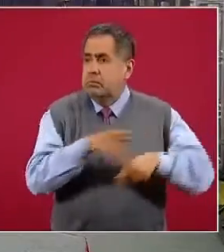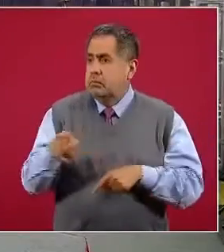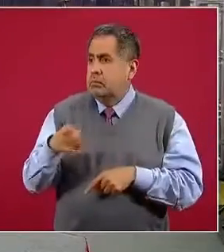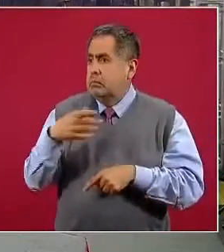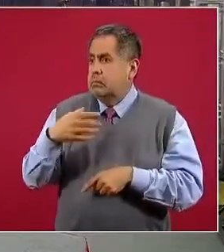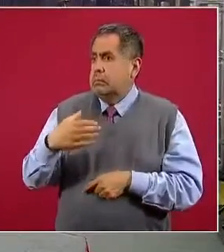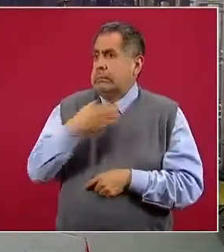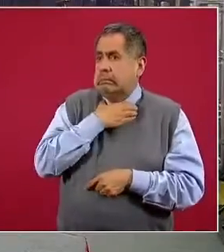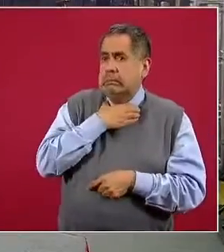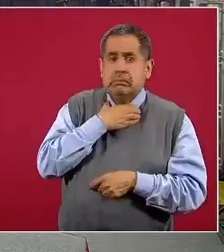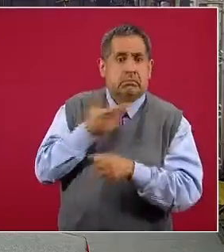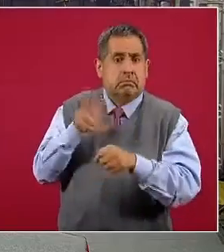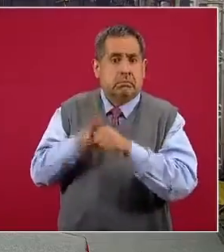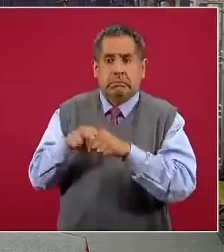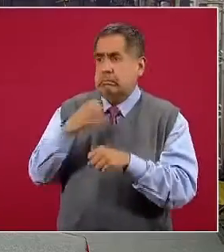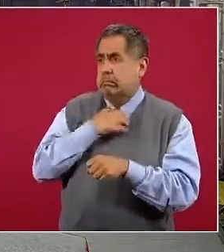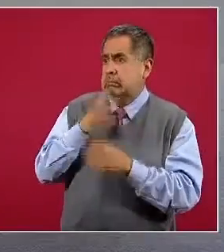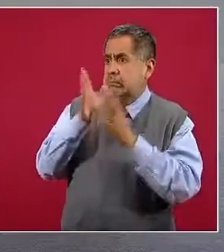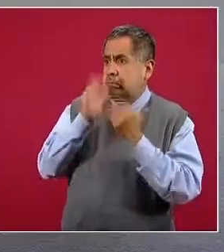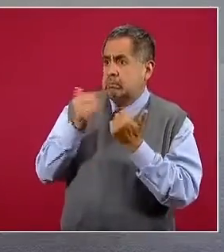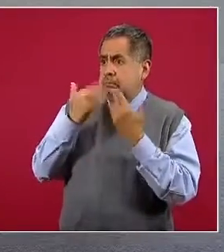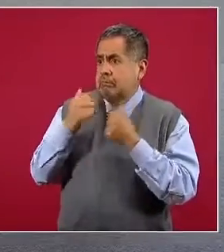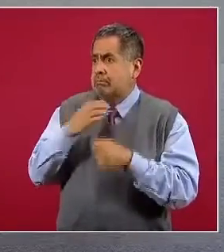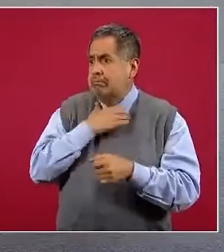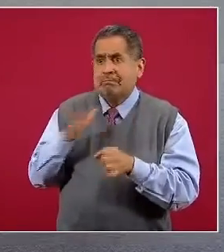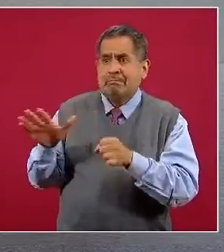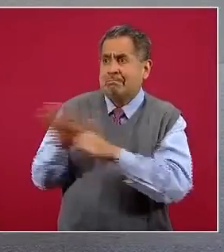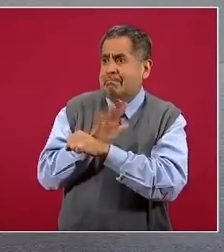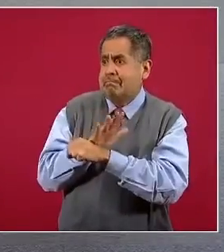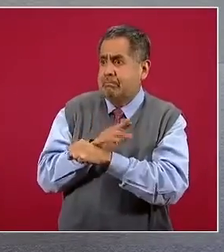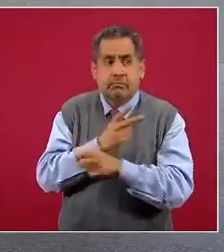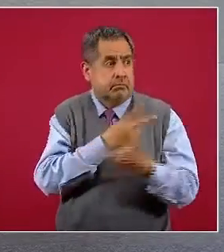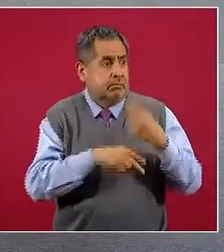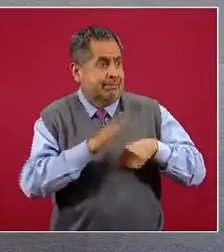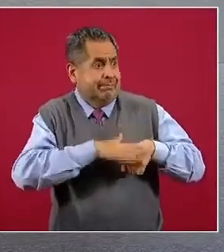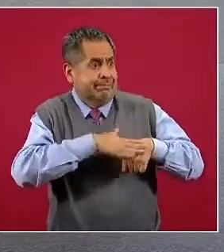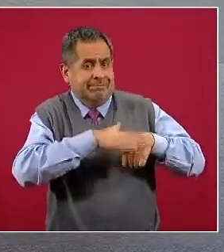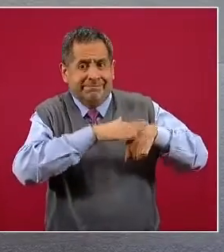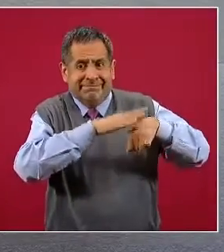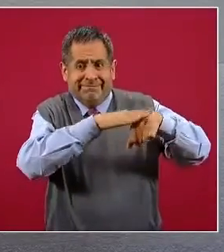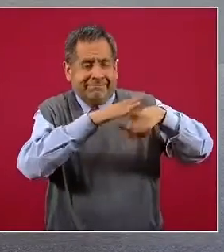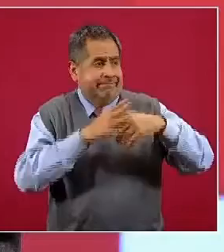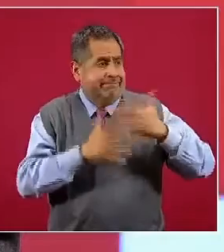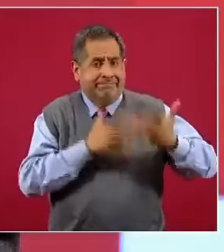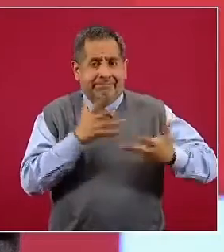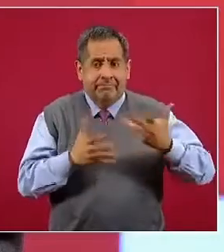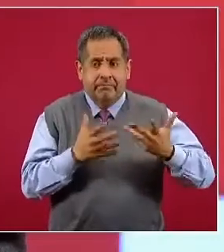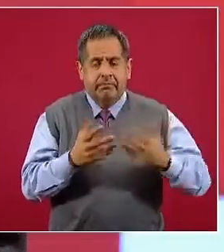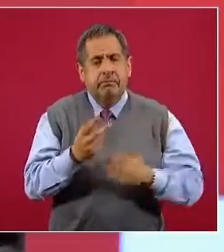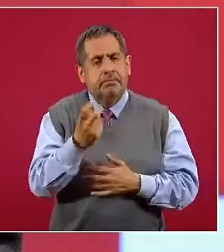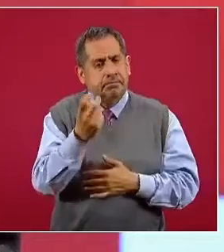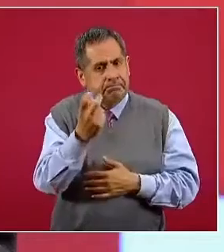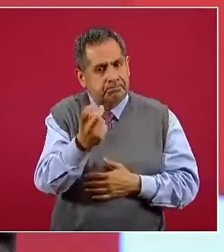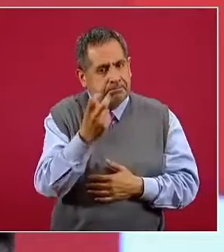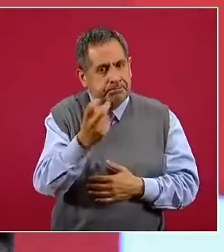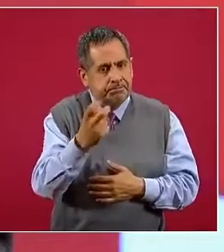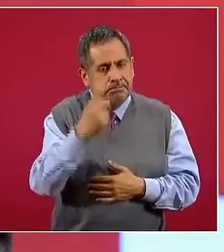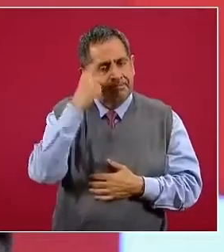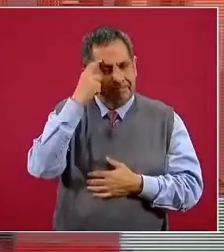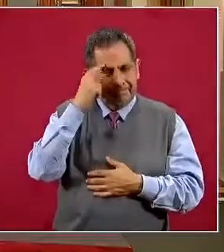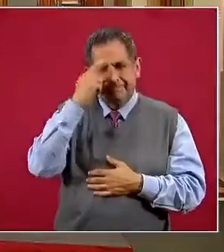hospitales. Y recordarán, lo hemos dicho desde la fase de preparación frente a esta epidemia, que por eso uno de los